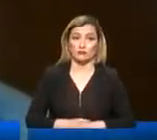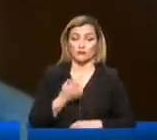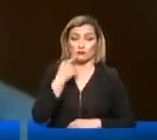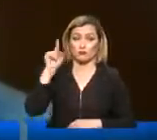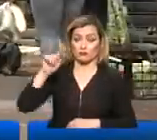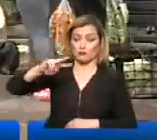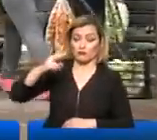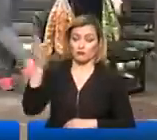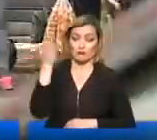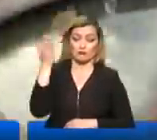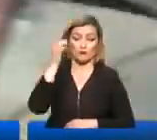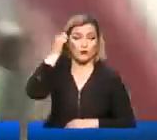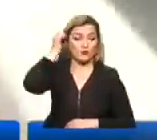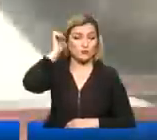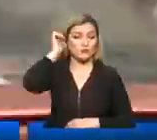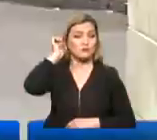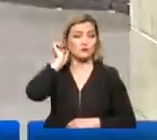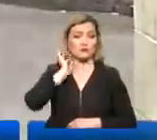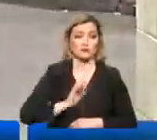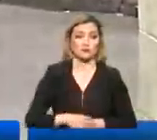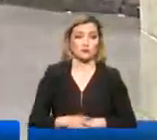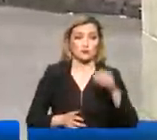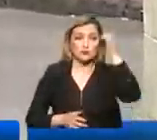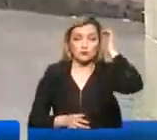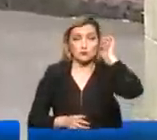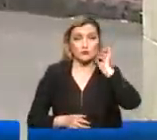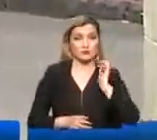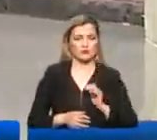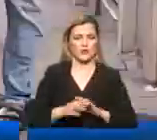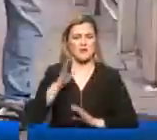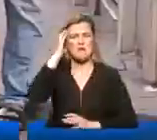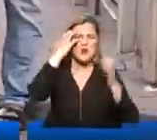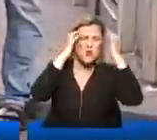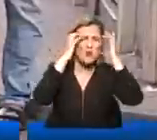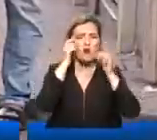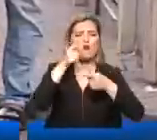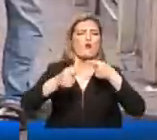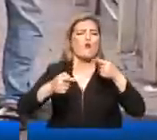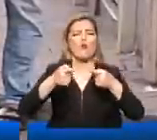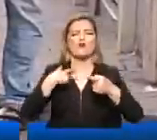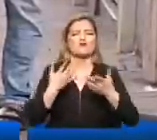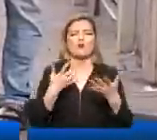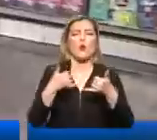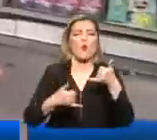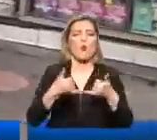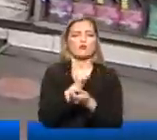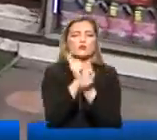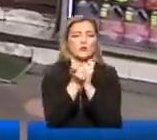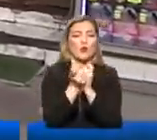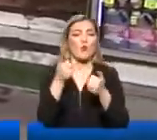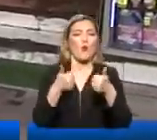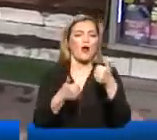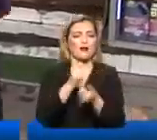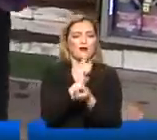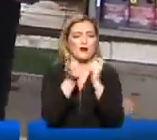vicealcalde de Quito, quien además mencionó cuáles son las preocupaciones del COE cantonal frente al cambio de semáforo de rojo